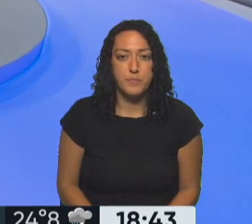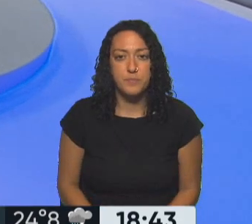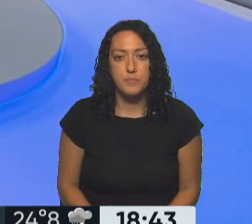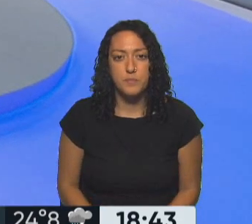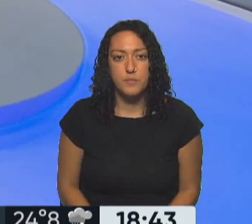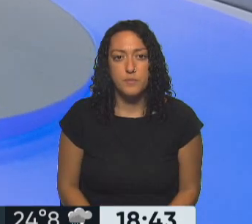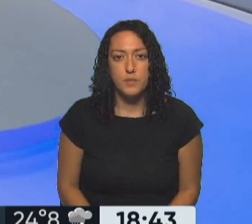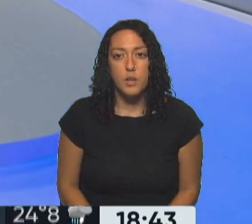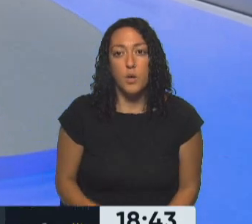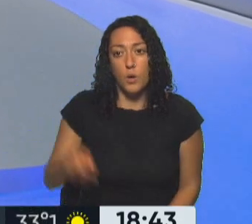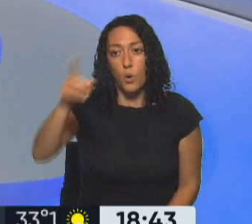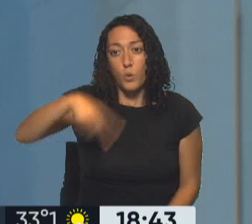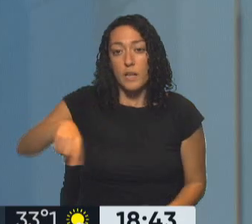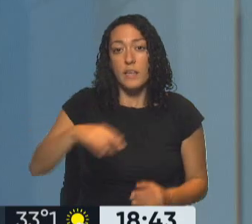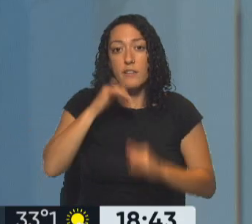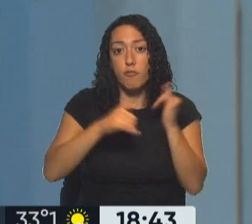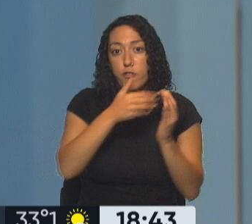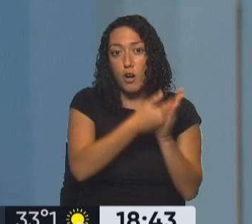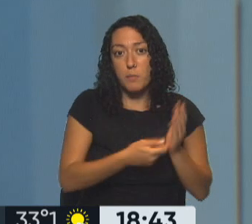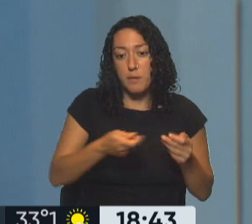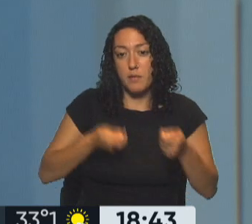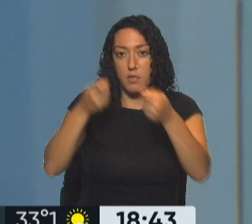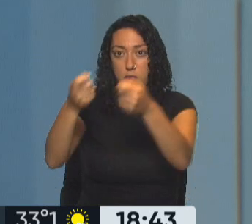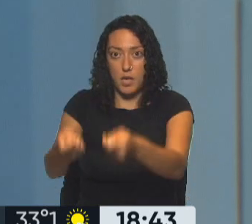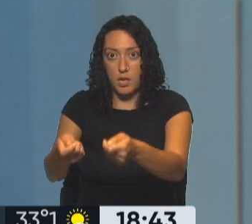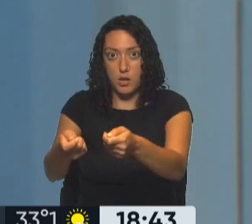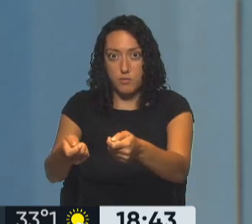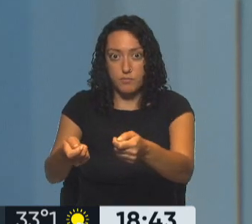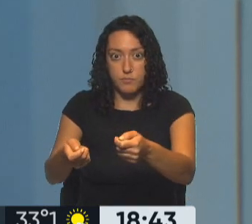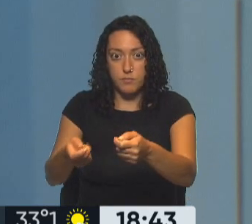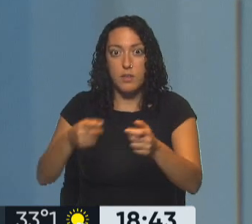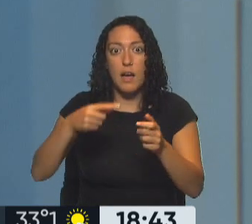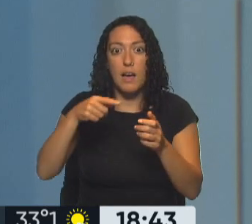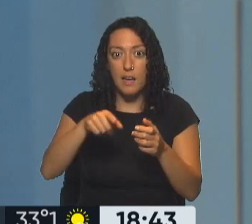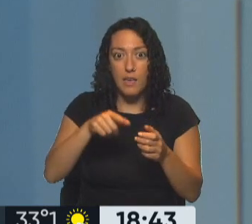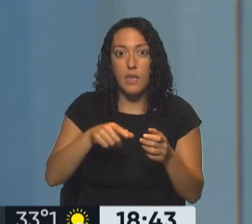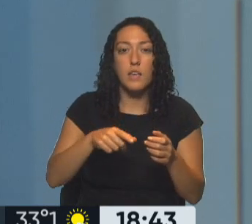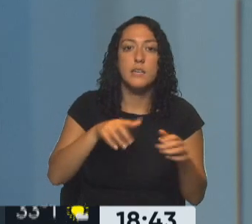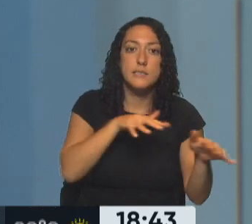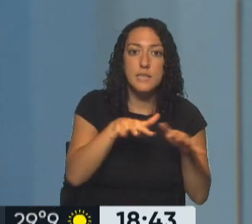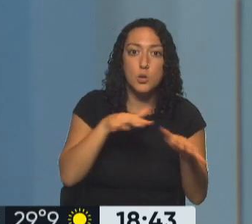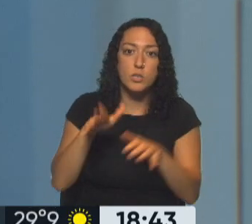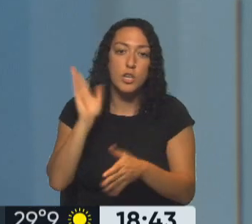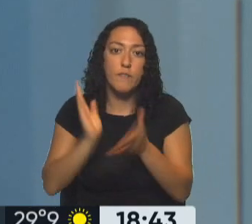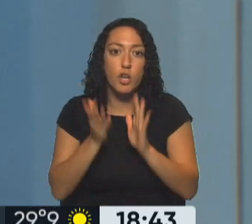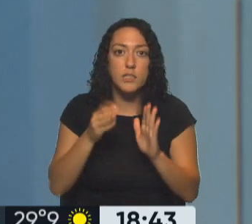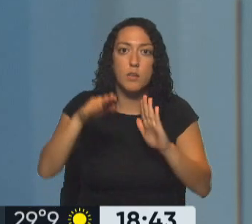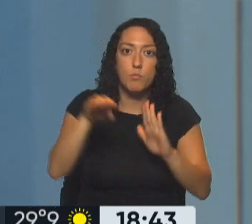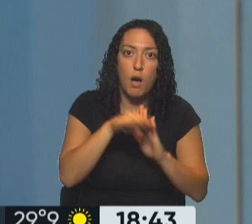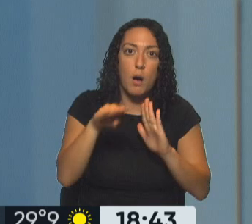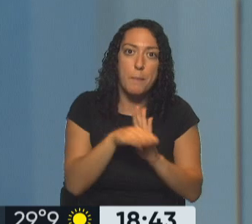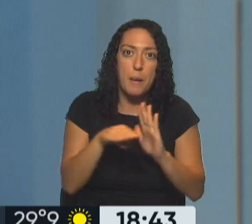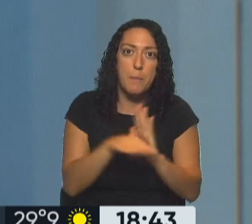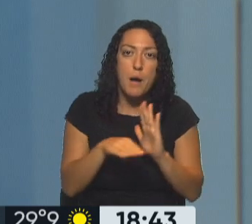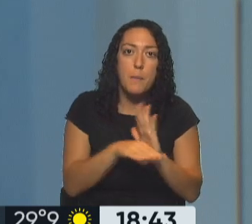Bueno muy bien ustedes recibieron el informe que tiene un compendio de los hechos de violencia en muchos casos está